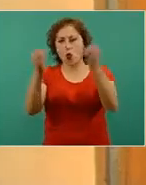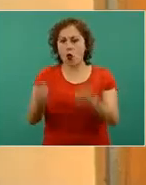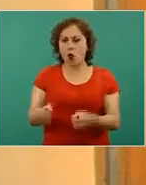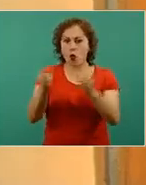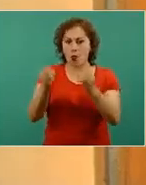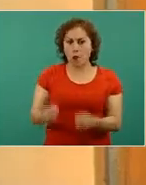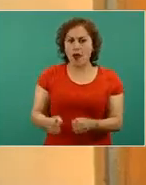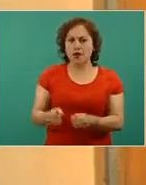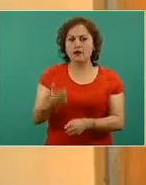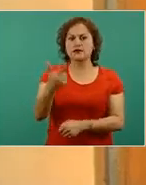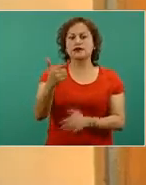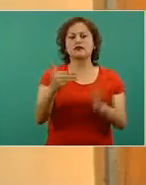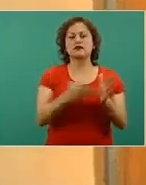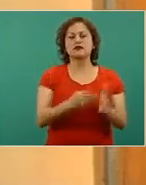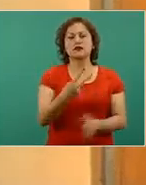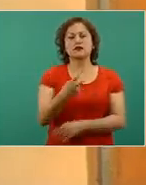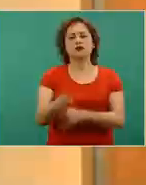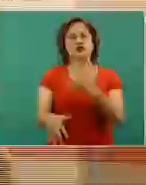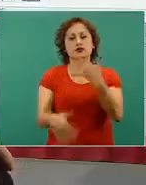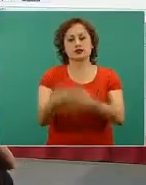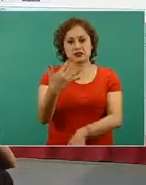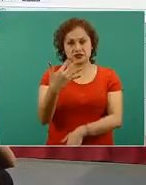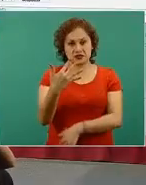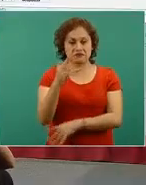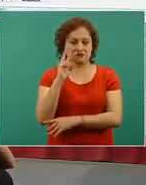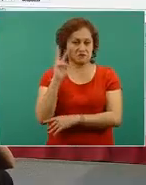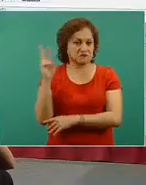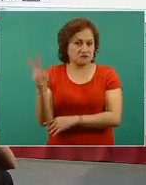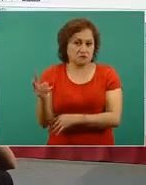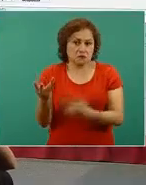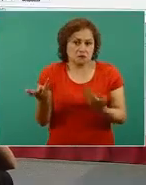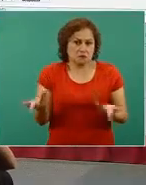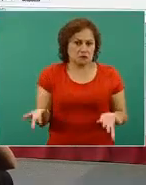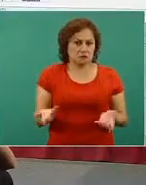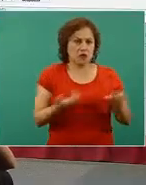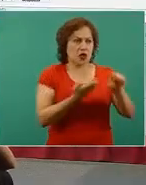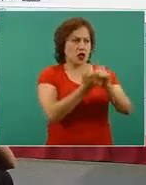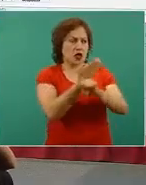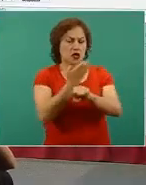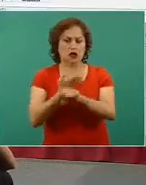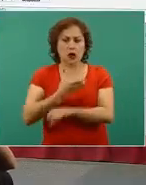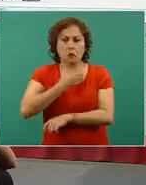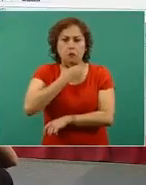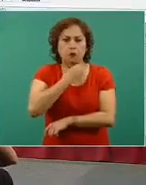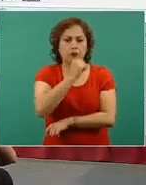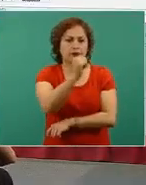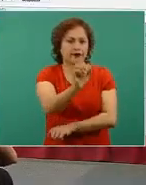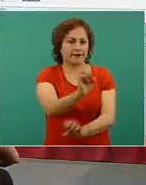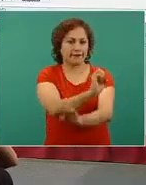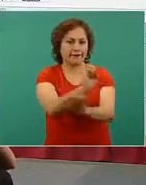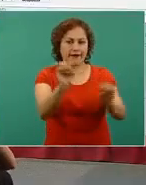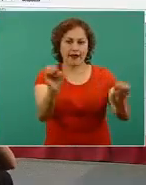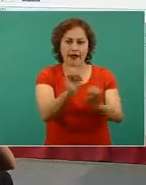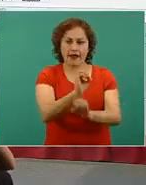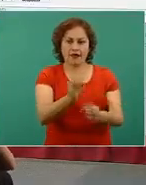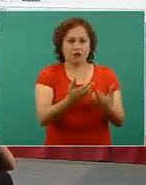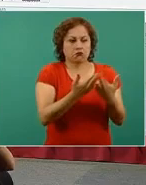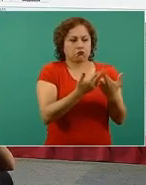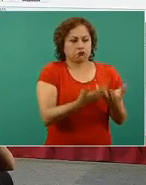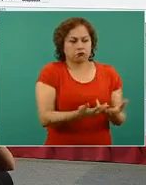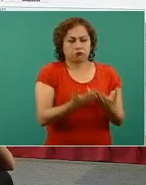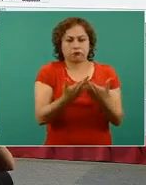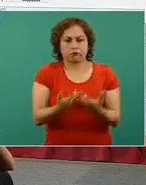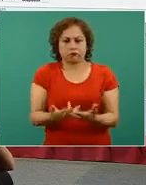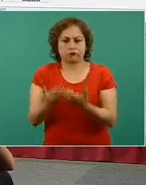momento 7.215. Como ven, también no se encuentra ninguna entidad federativa con una ocupación que tenga entre